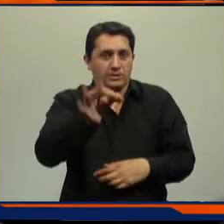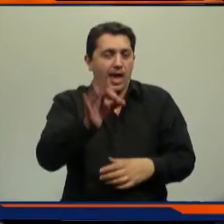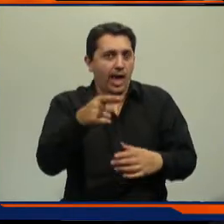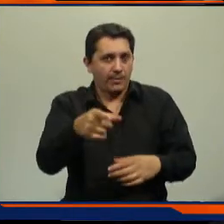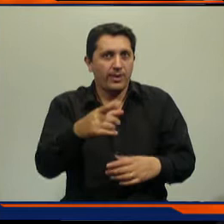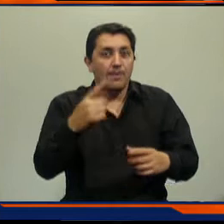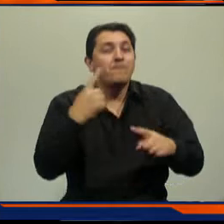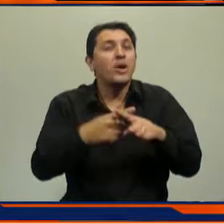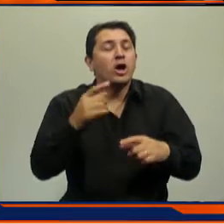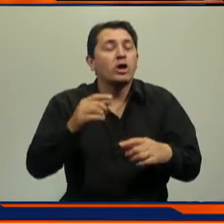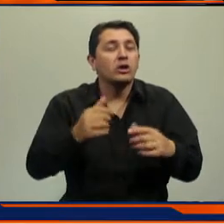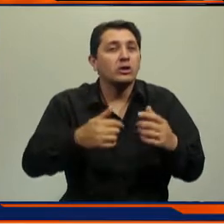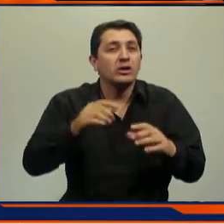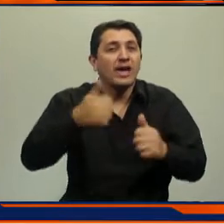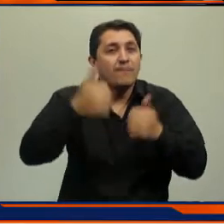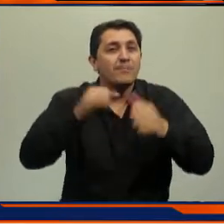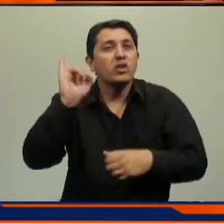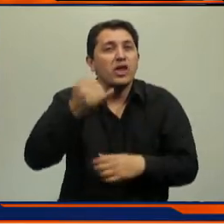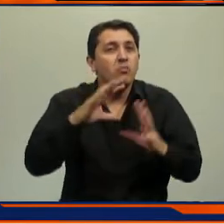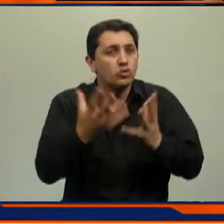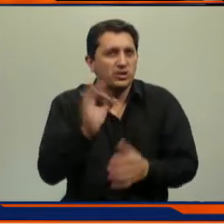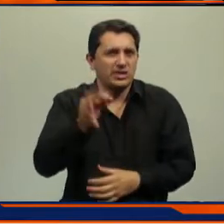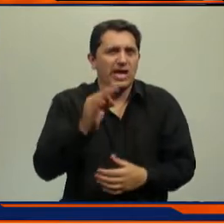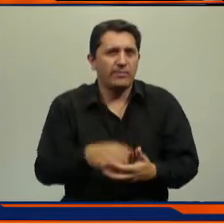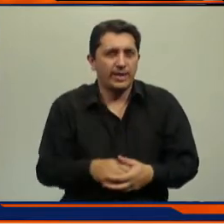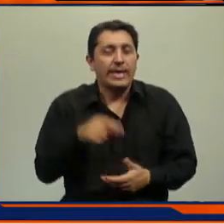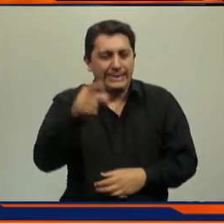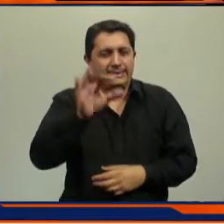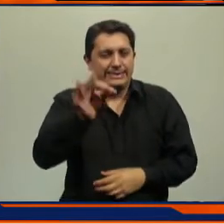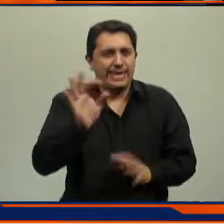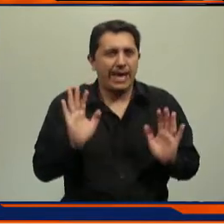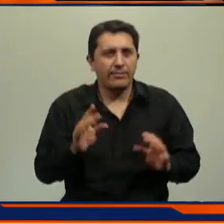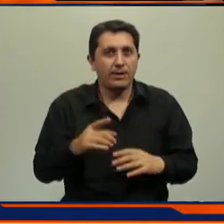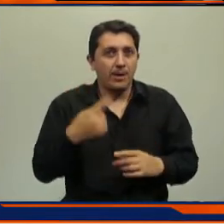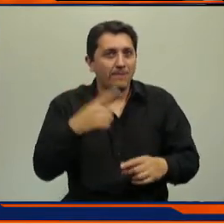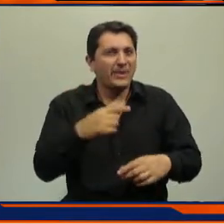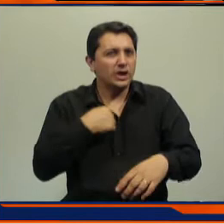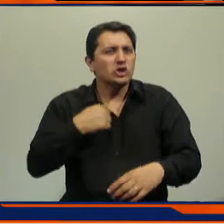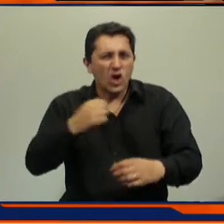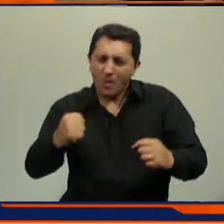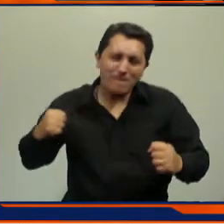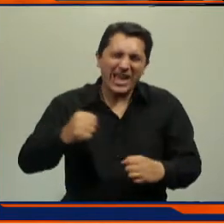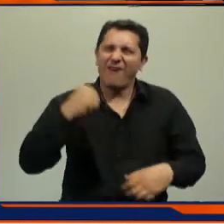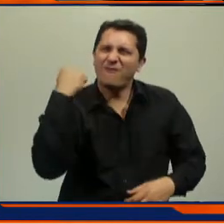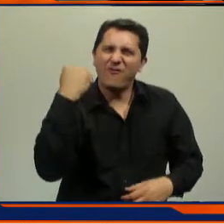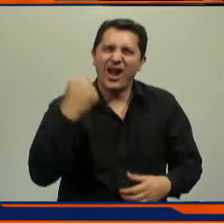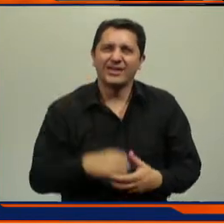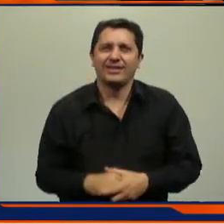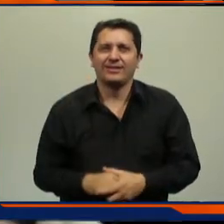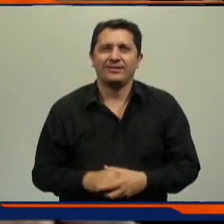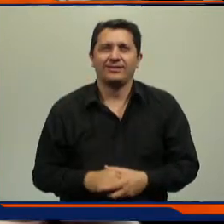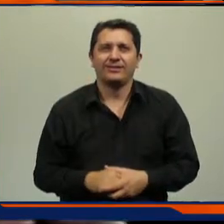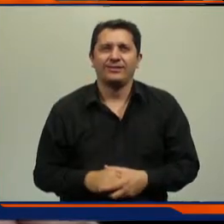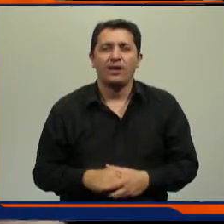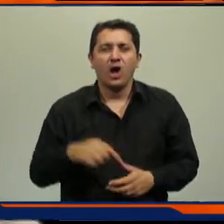pelear por título del mundo? Sí, sabe lo que es pelear por un título del mundo, pero nunca le han pegado tan fuerte como yo le he pegado. Hoy cuando lo